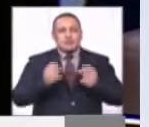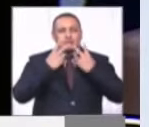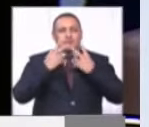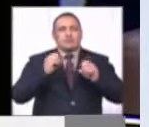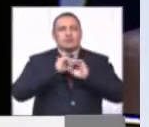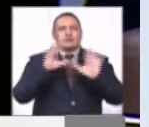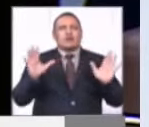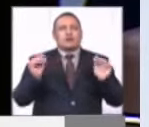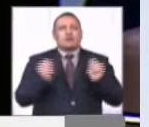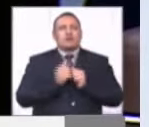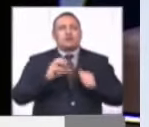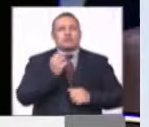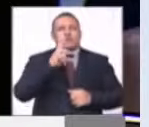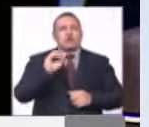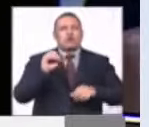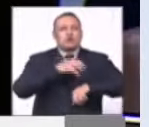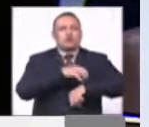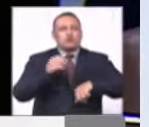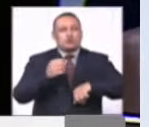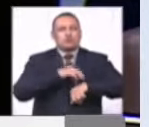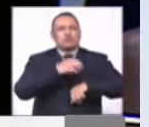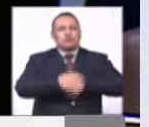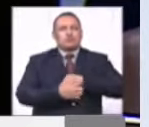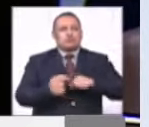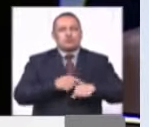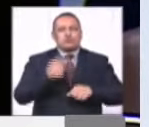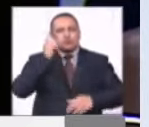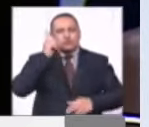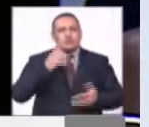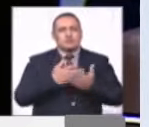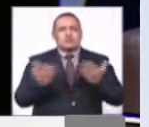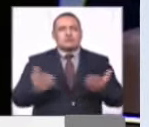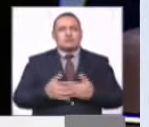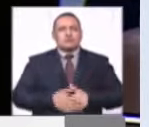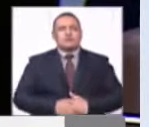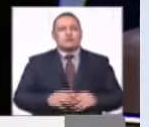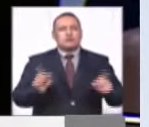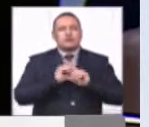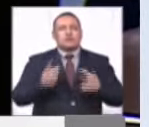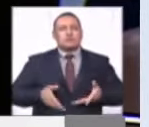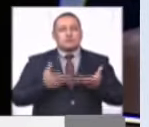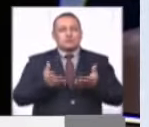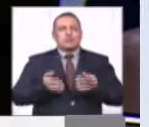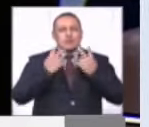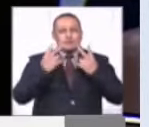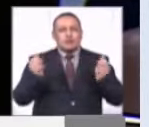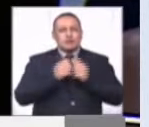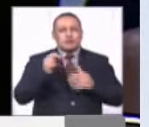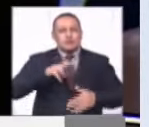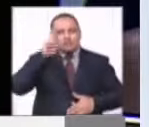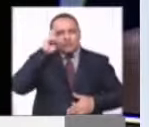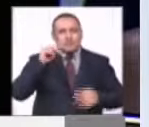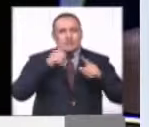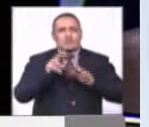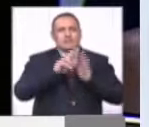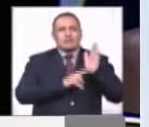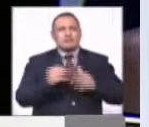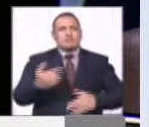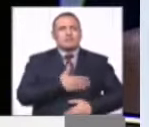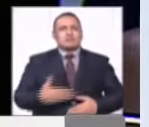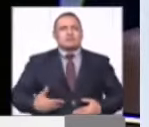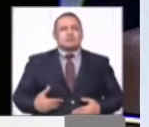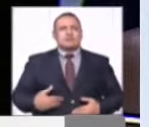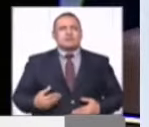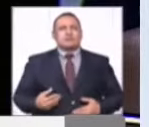con el oro de los relojes y pulseras de dudosa procedencia. No le podemos dar confianza a este régimen,